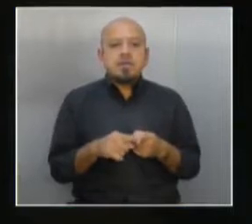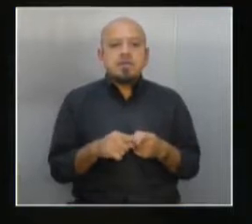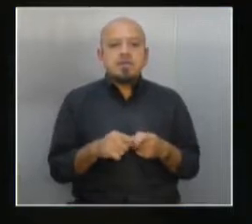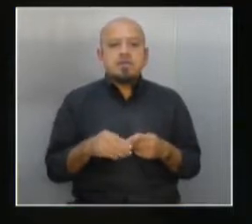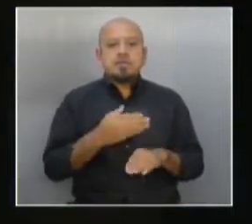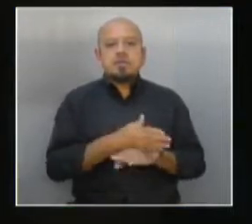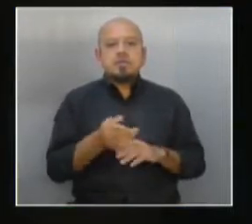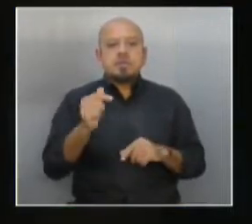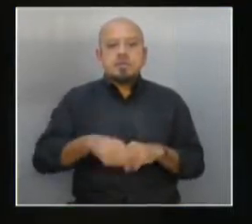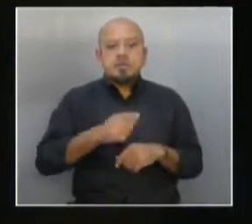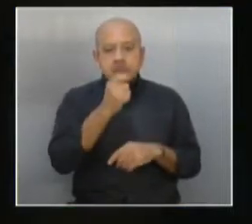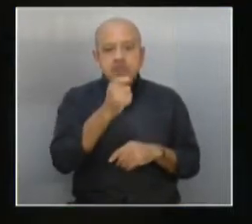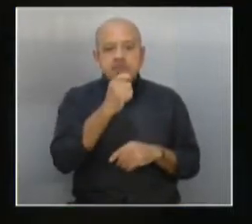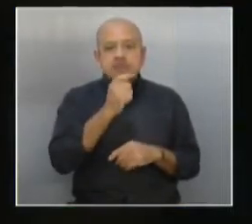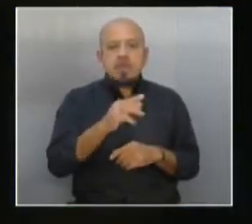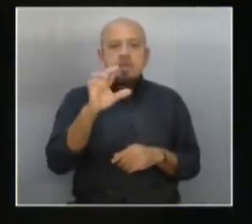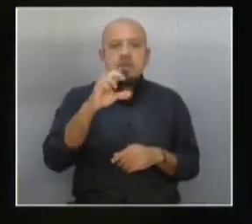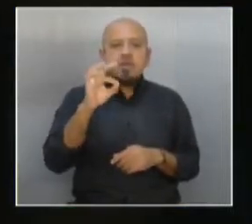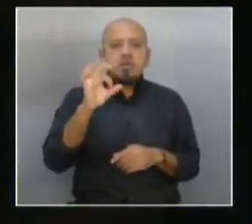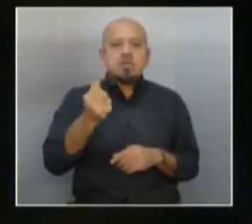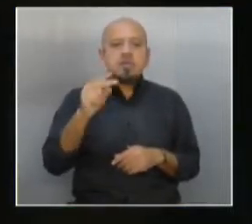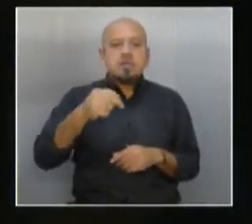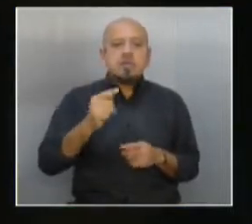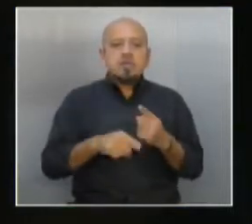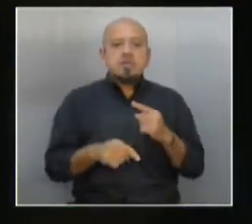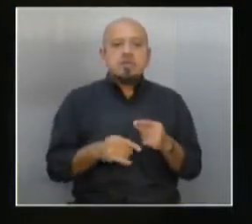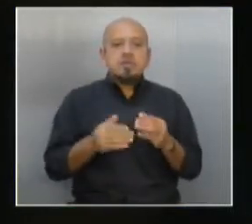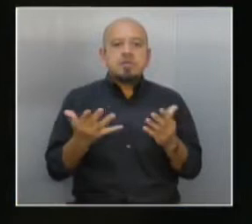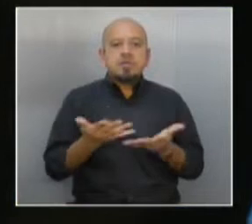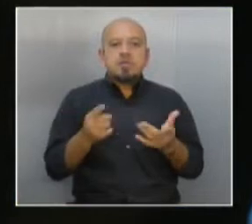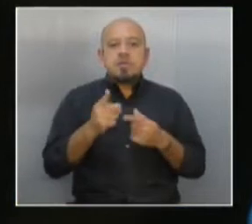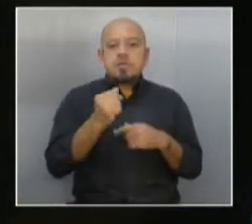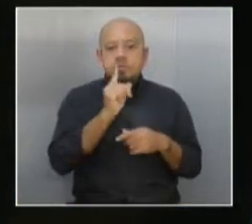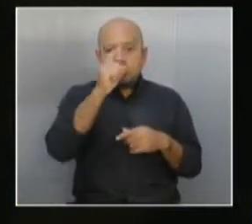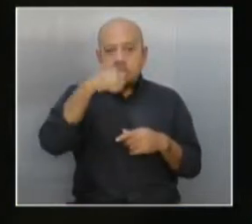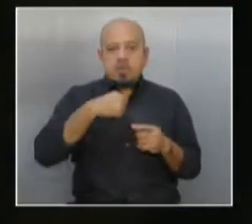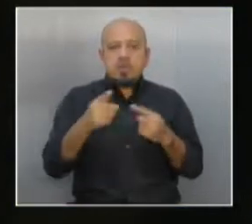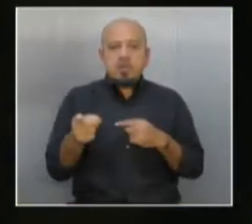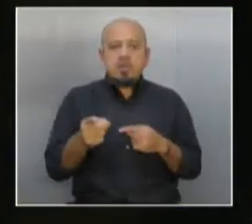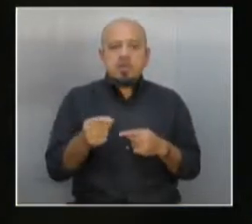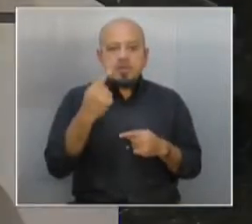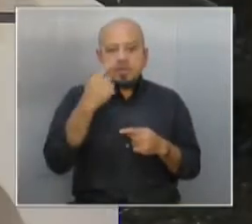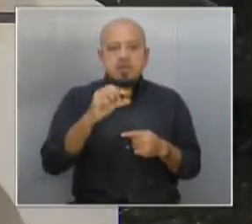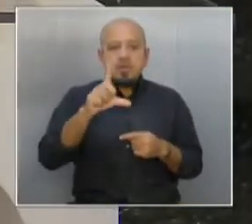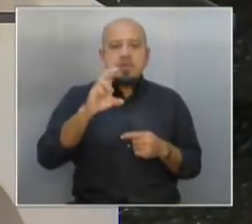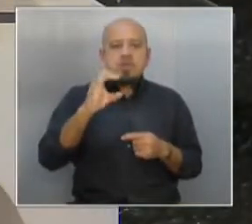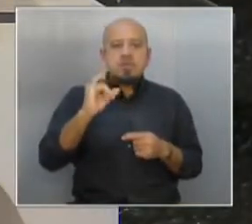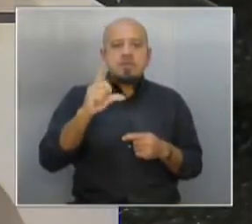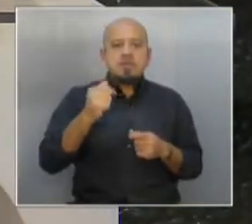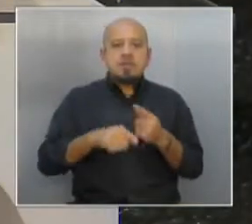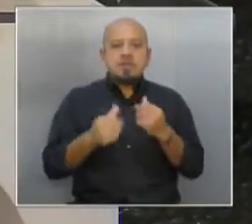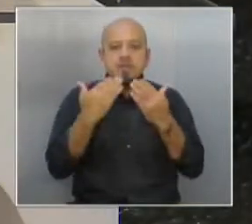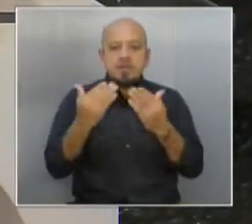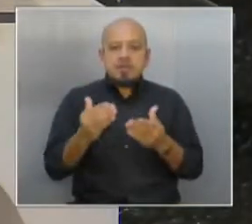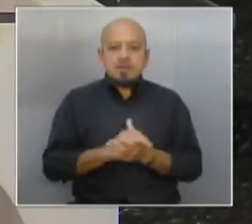vas a estar conmigo entrevistando a Rosana Taddei. Bueno, y del Museo del Cabildo nos vamos al Montevideo Rural y ya estoy con Lucila Rada. Buenas noches, muchas gracias por estar